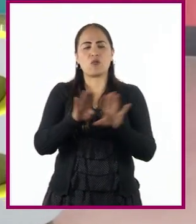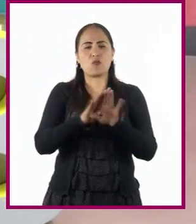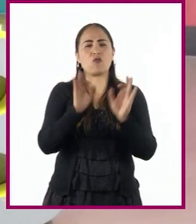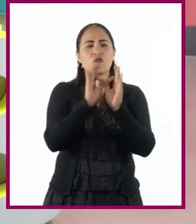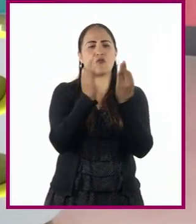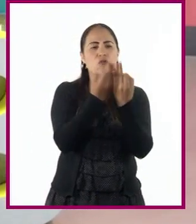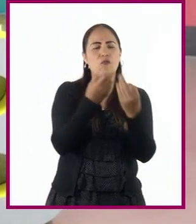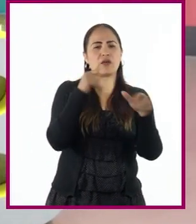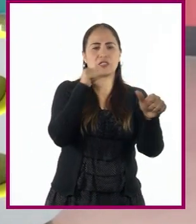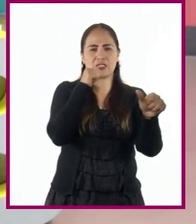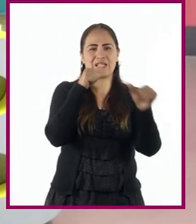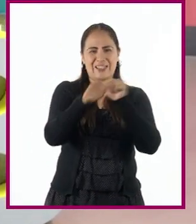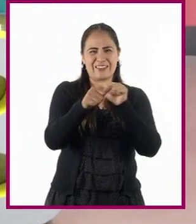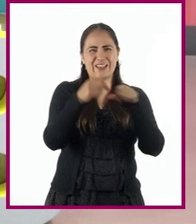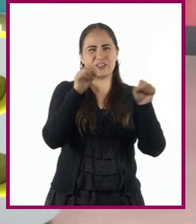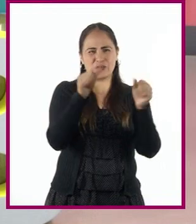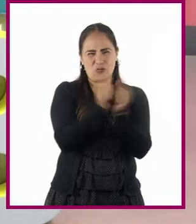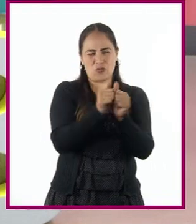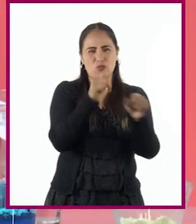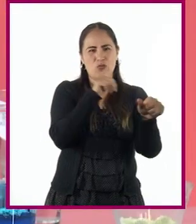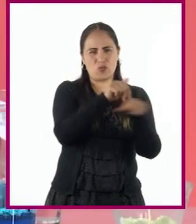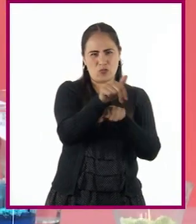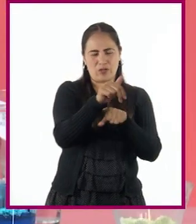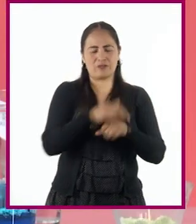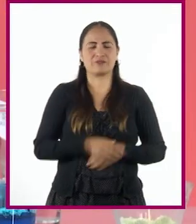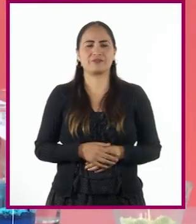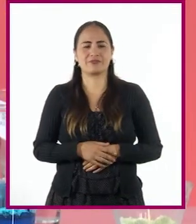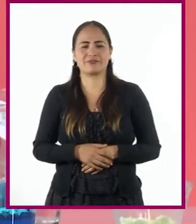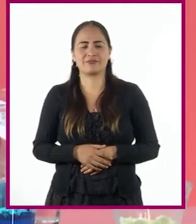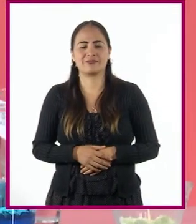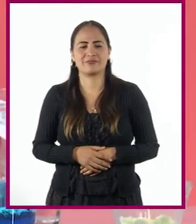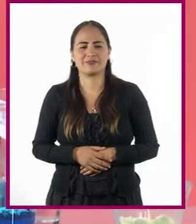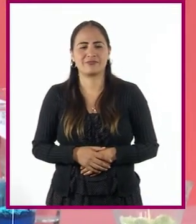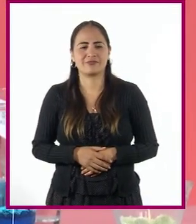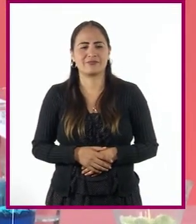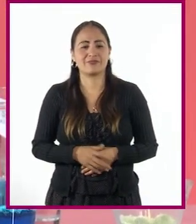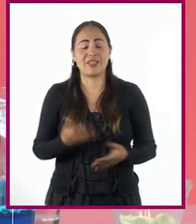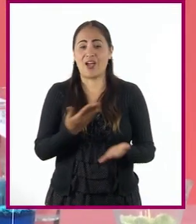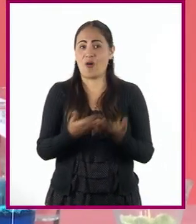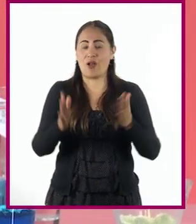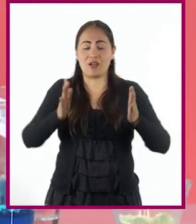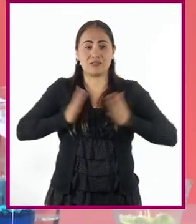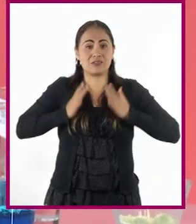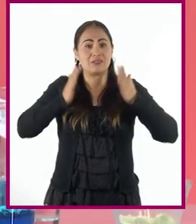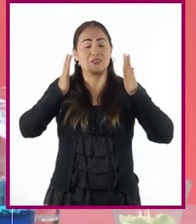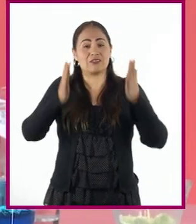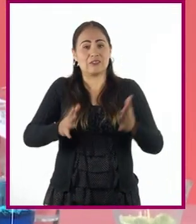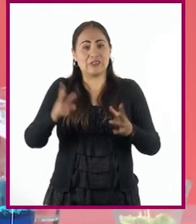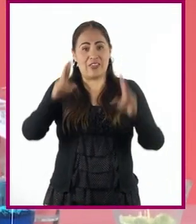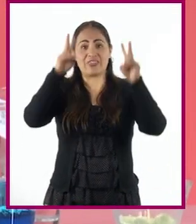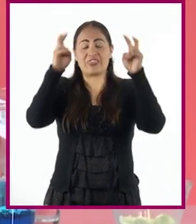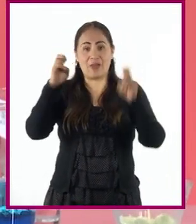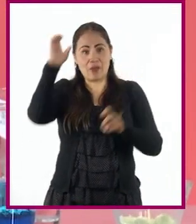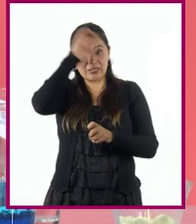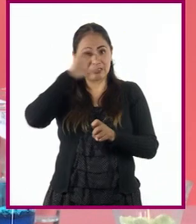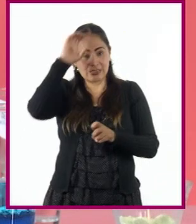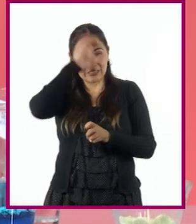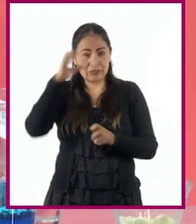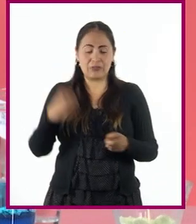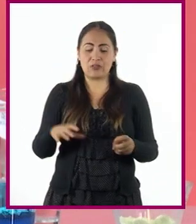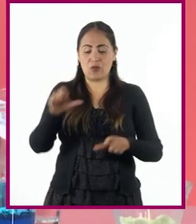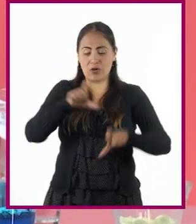químicas y de modelos atómicos. Nos podemos asombrar con el conocimiento científico. Los cambios